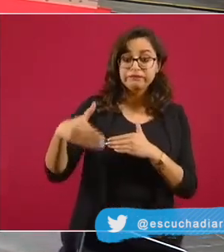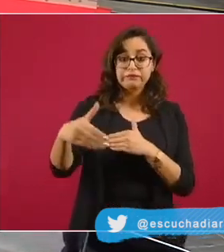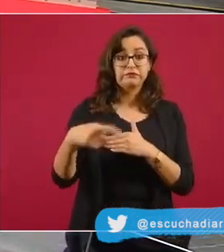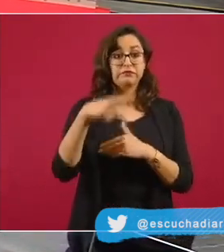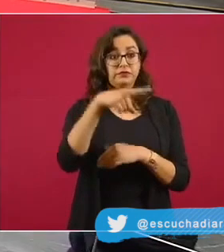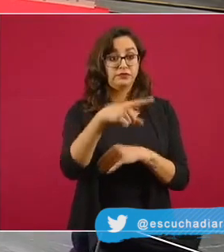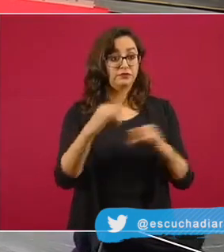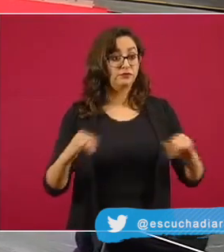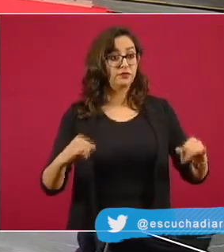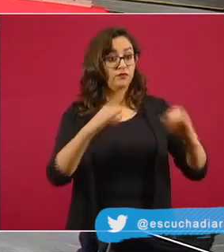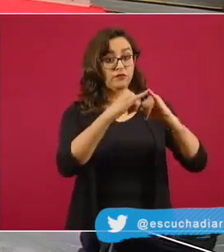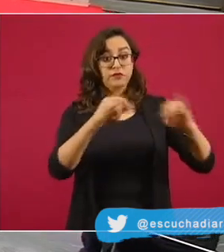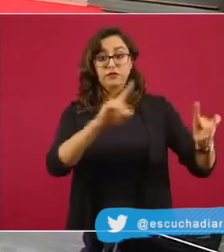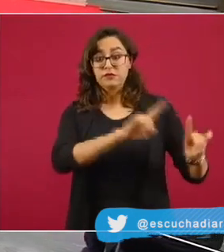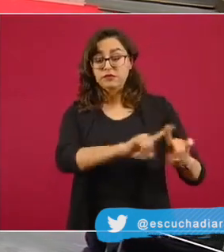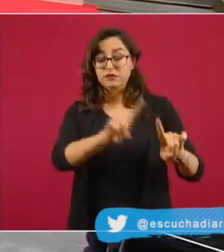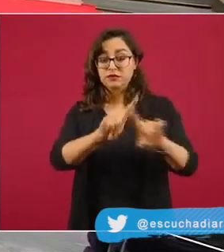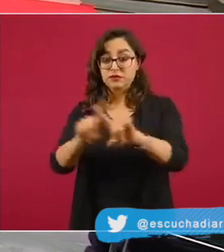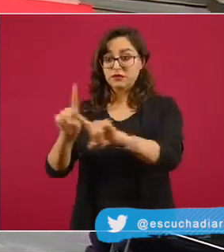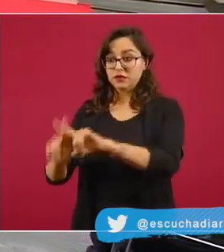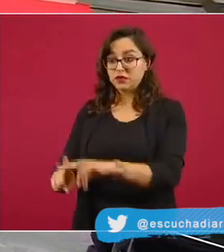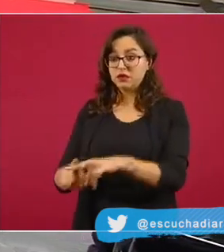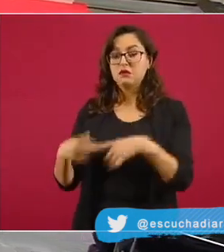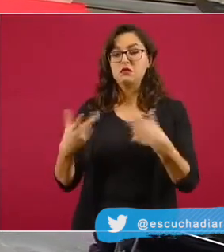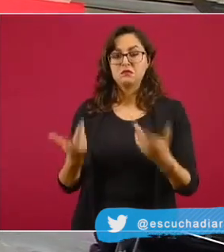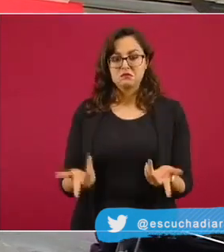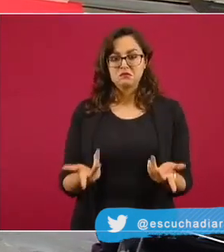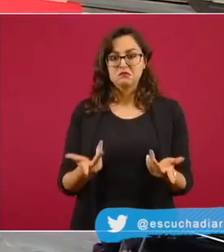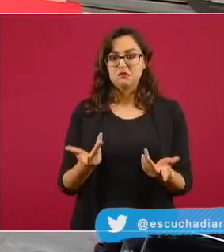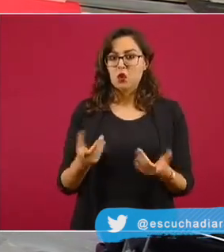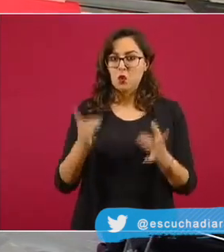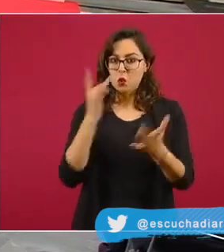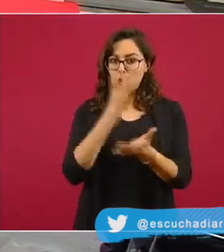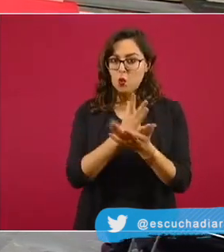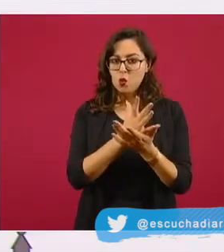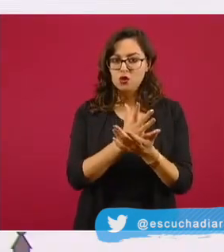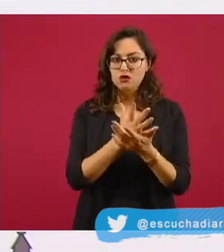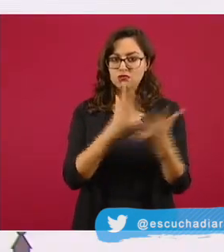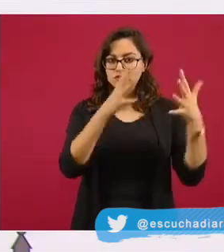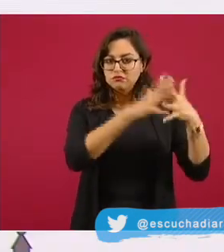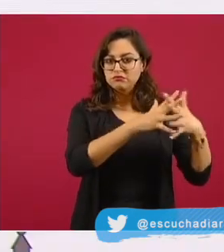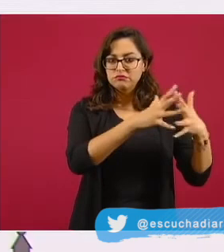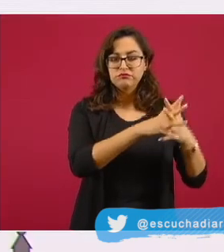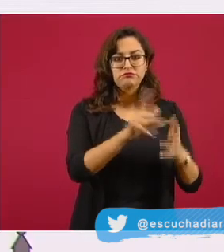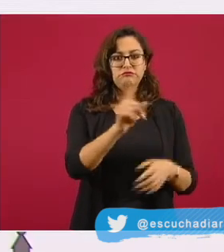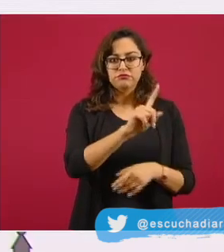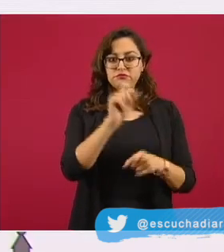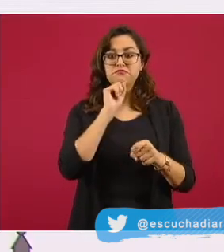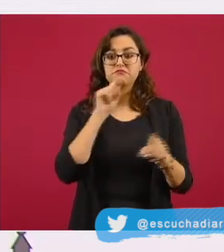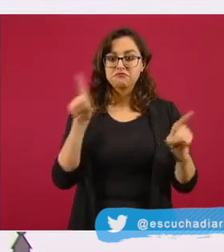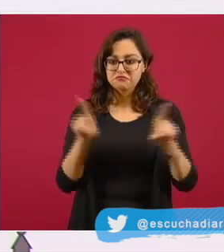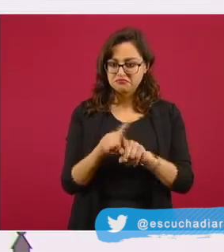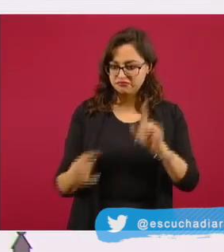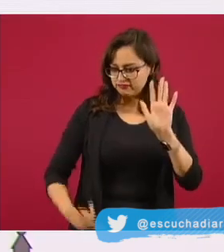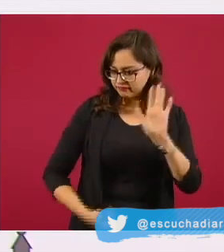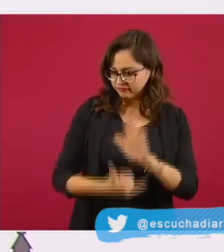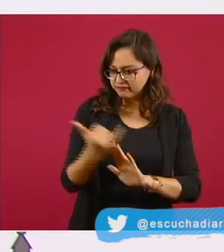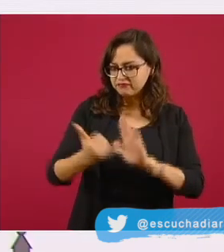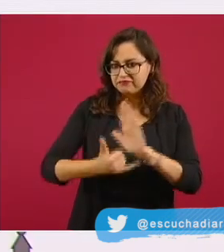la ejecución de obras en beneficio de nuestro pueblo. Dragan